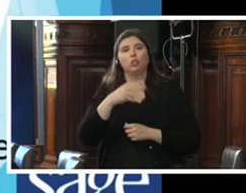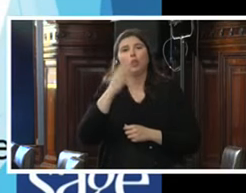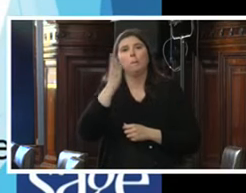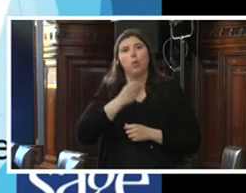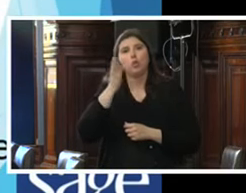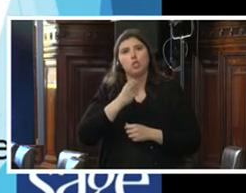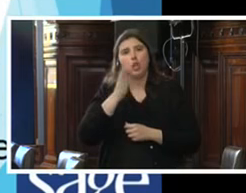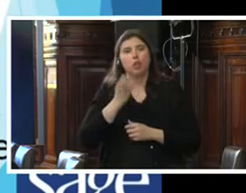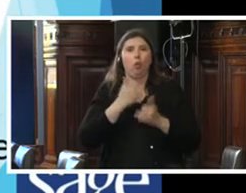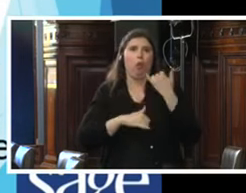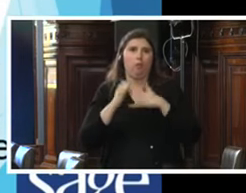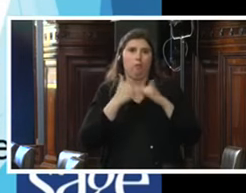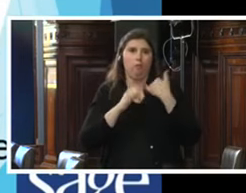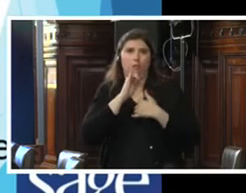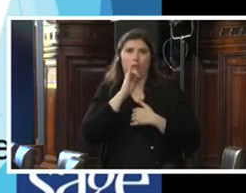conexión